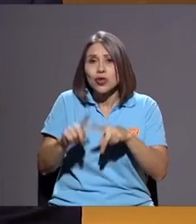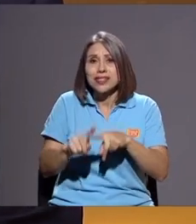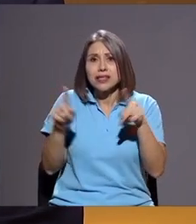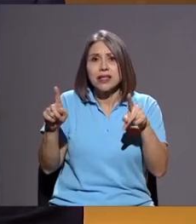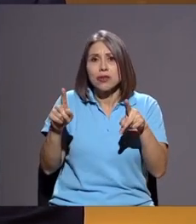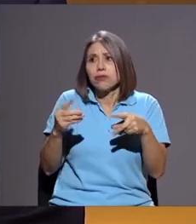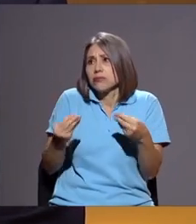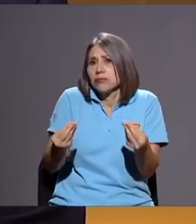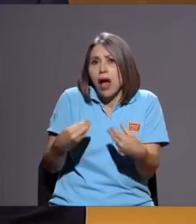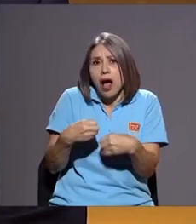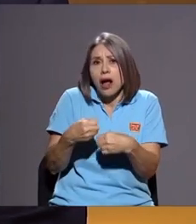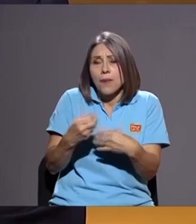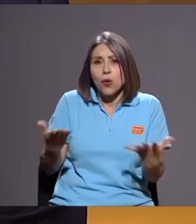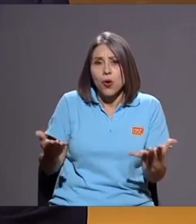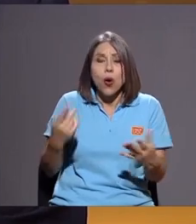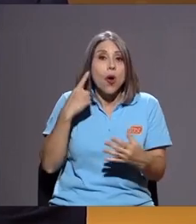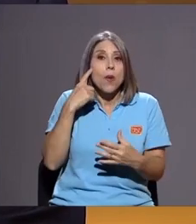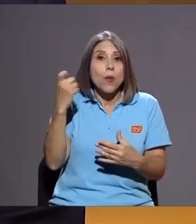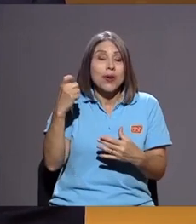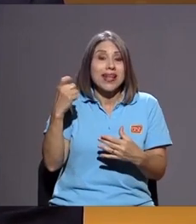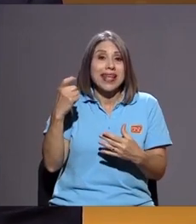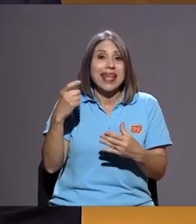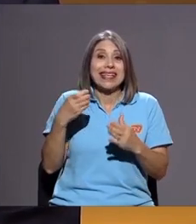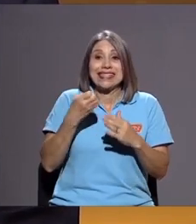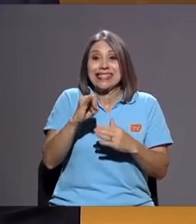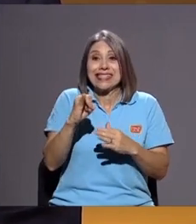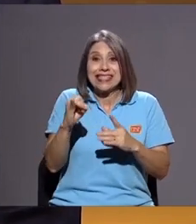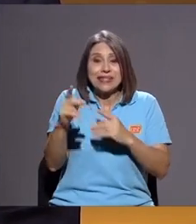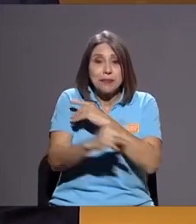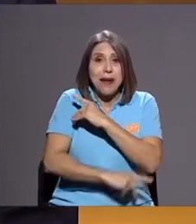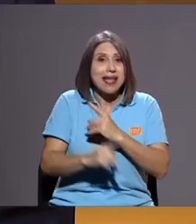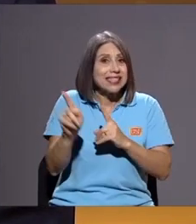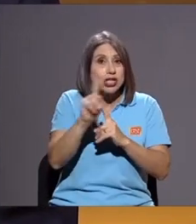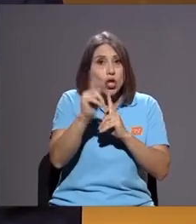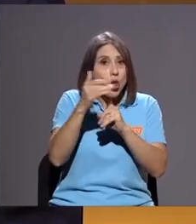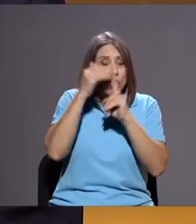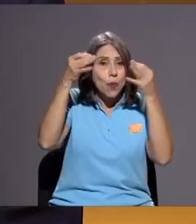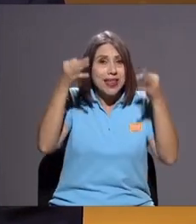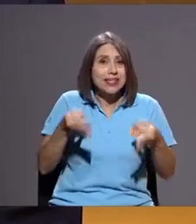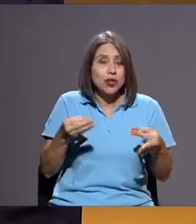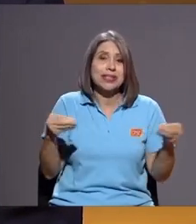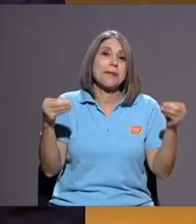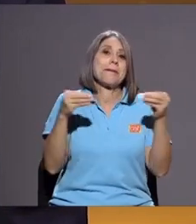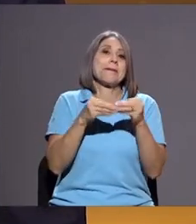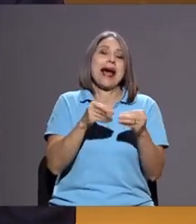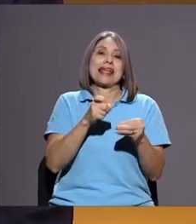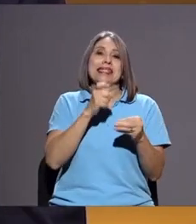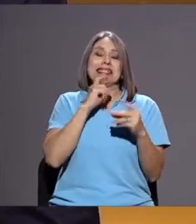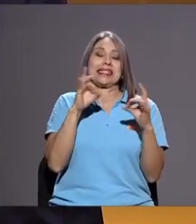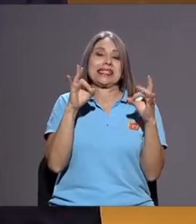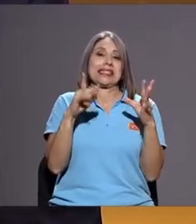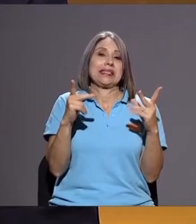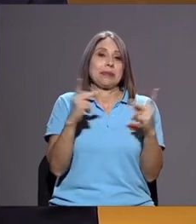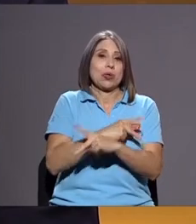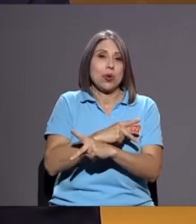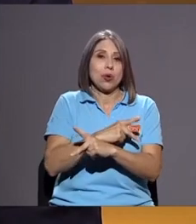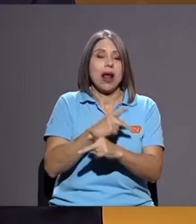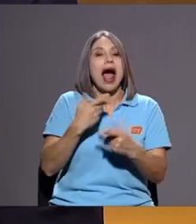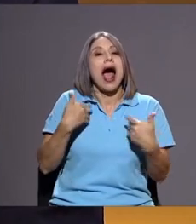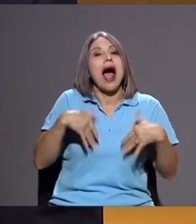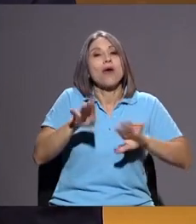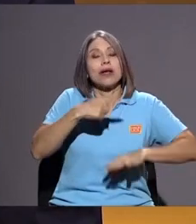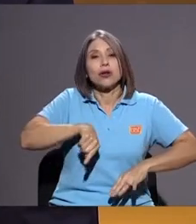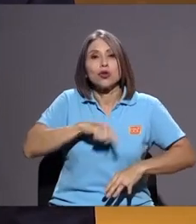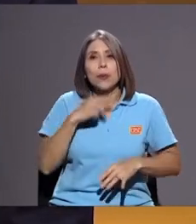adicional el costo para el país de no tomar decisiones es mucho más alto aunque lo vemos más difuso